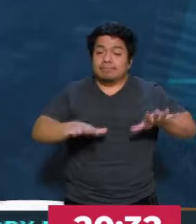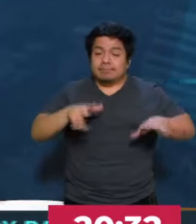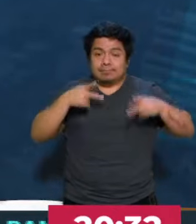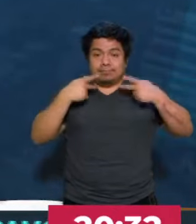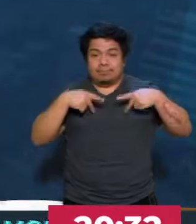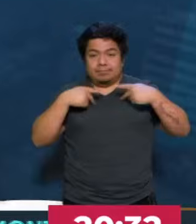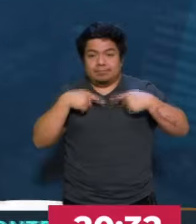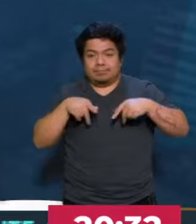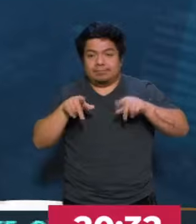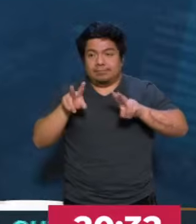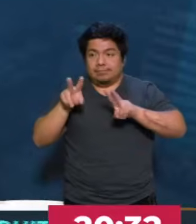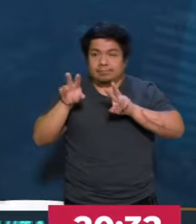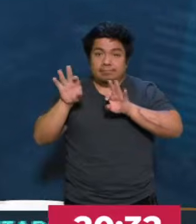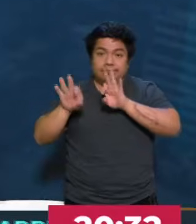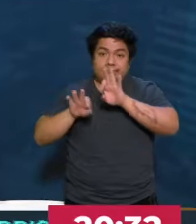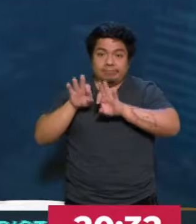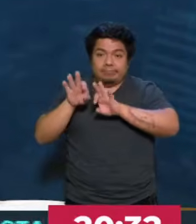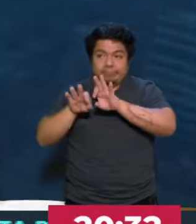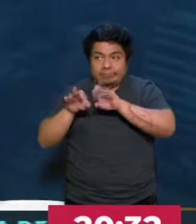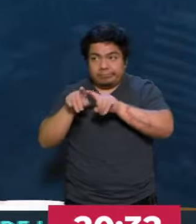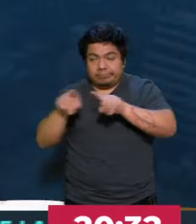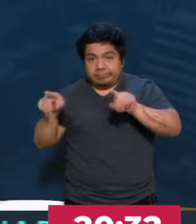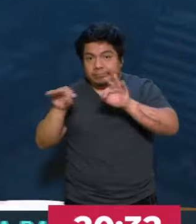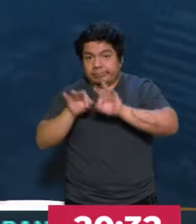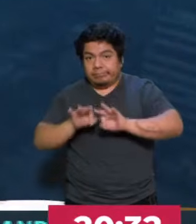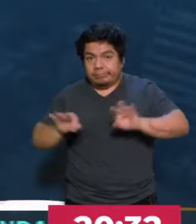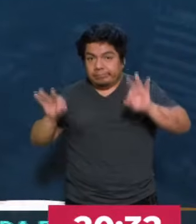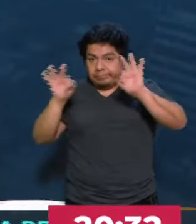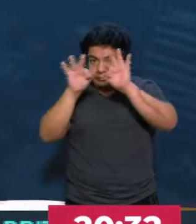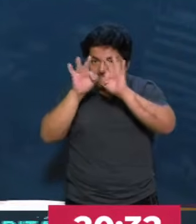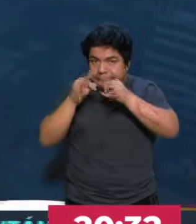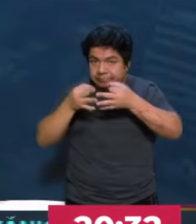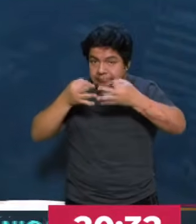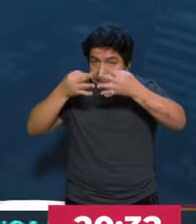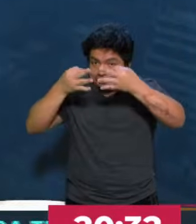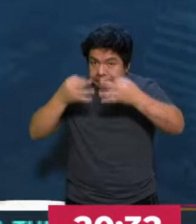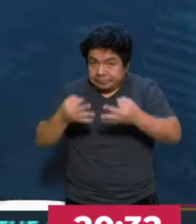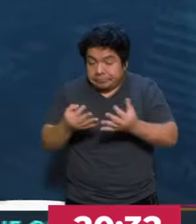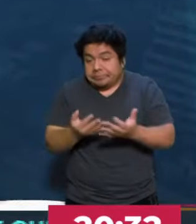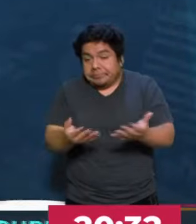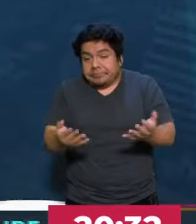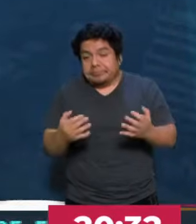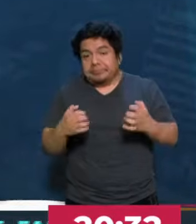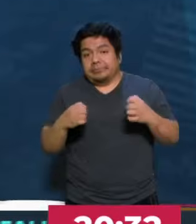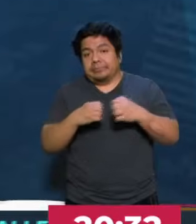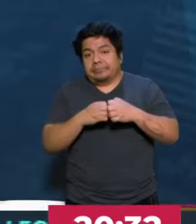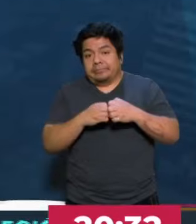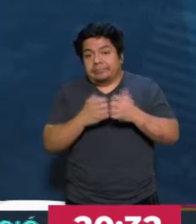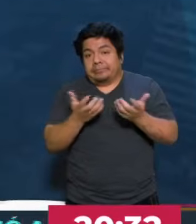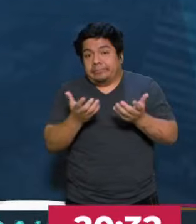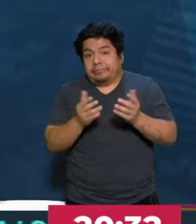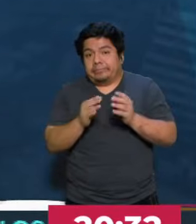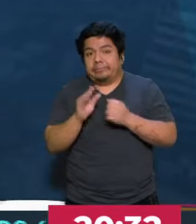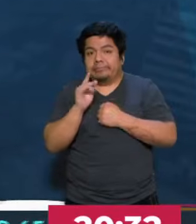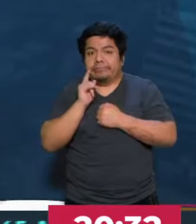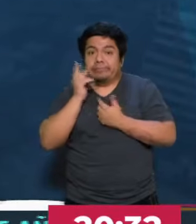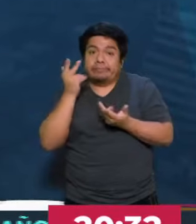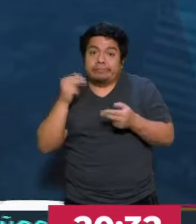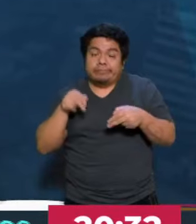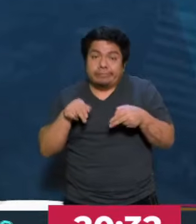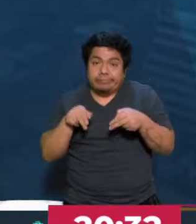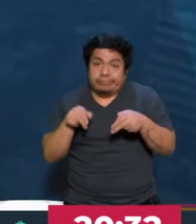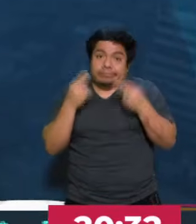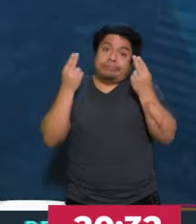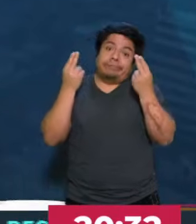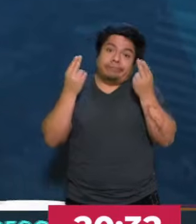utilizan canales que son importantes y que deberían de ser utilizados para cosas de emergencias, para hacer bromas, pues ahora sí